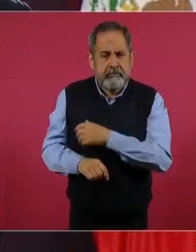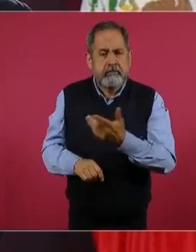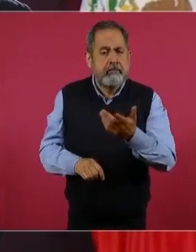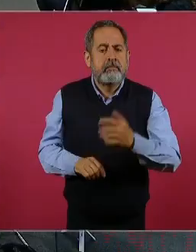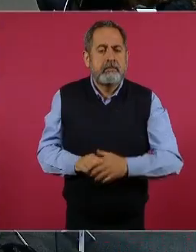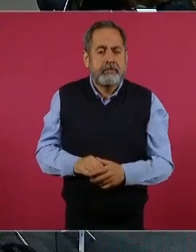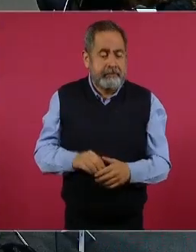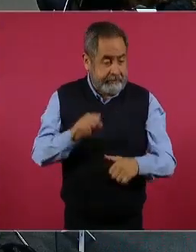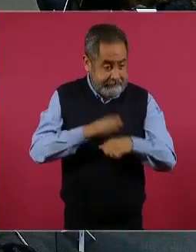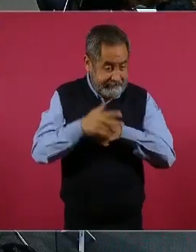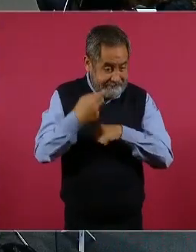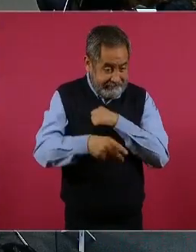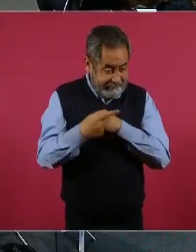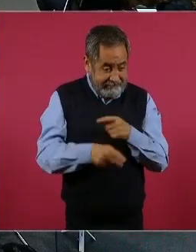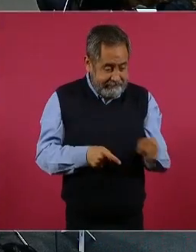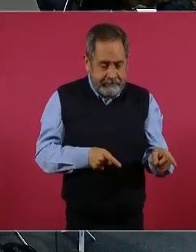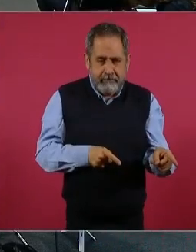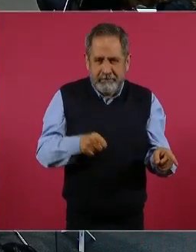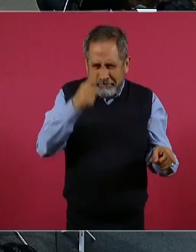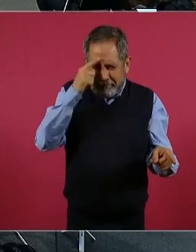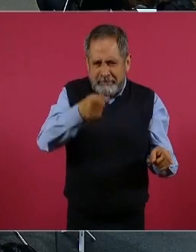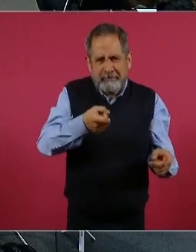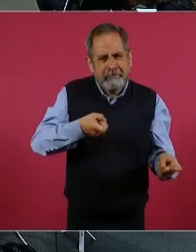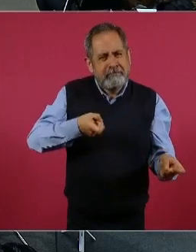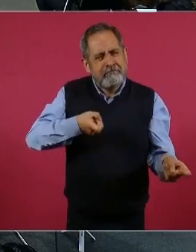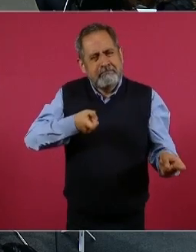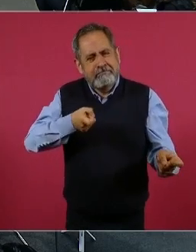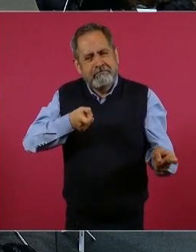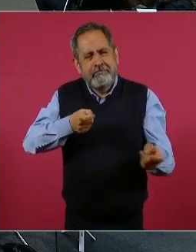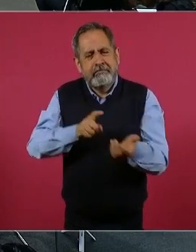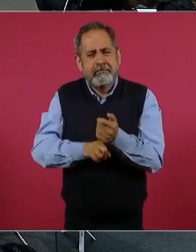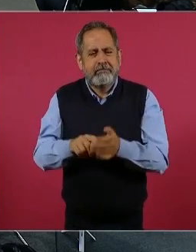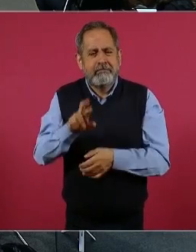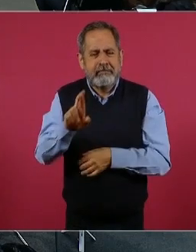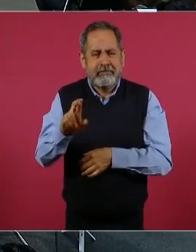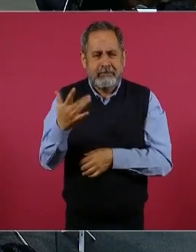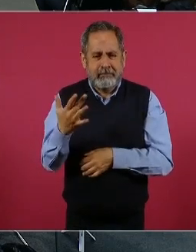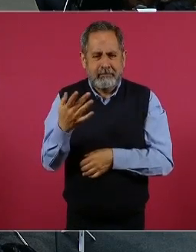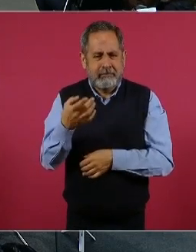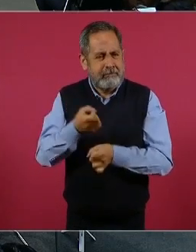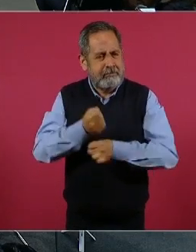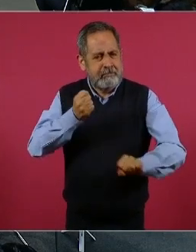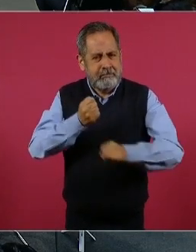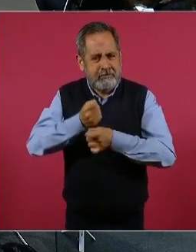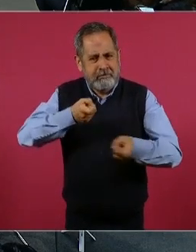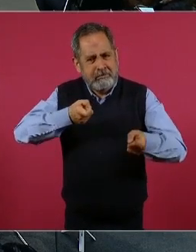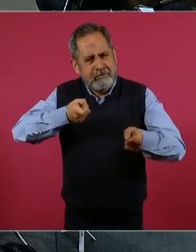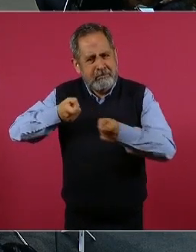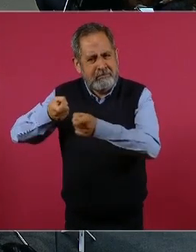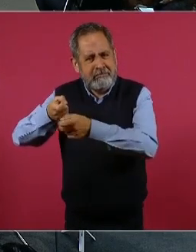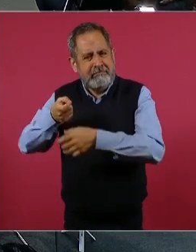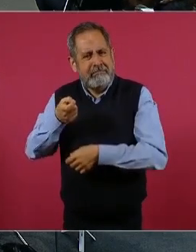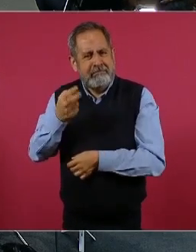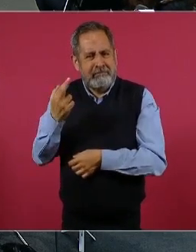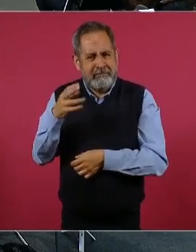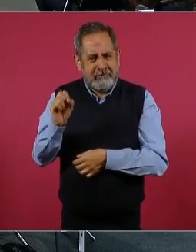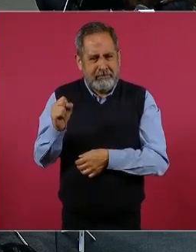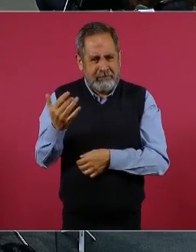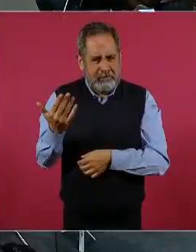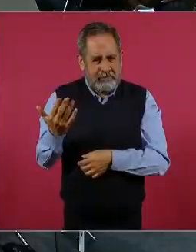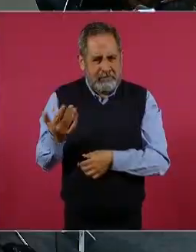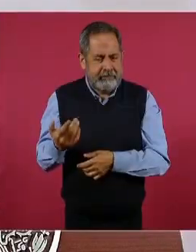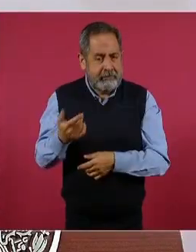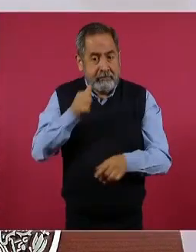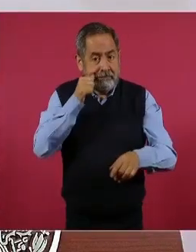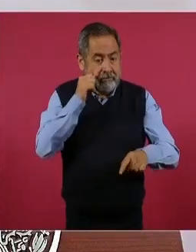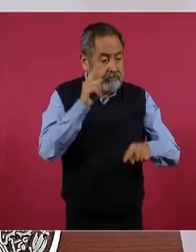más peligrosas son estas ametralladoras R-50, y ayer decomisamos